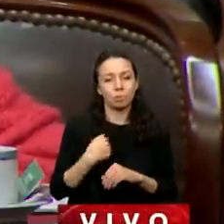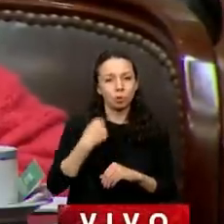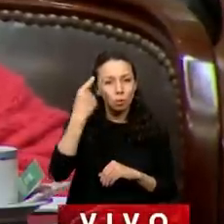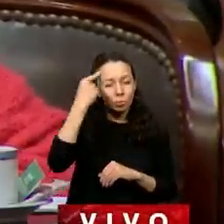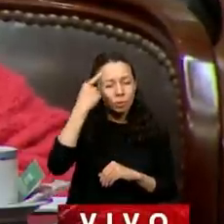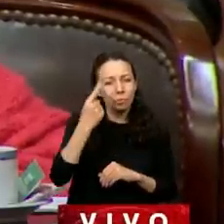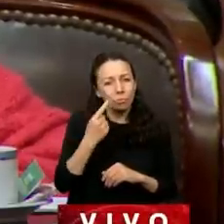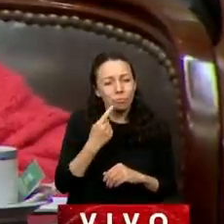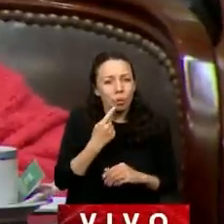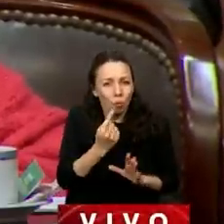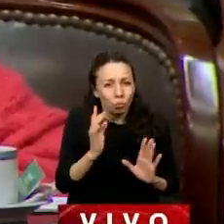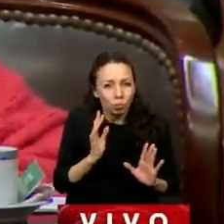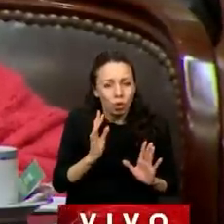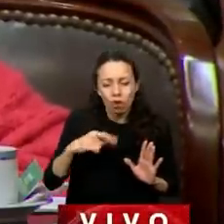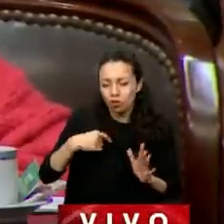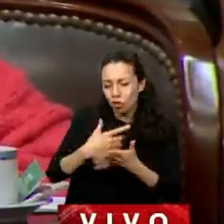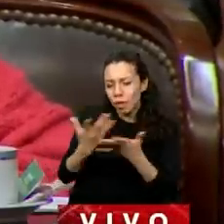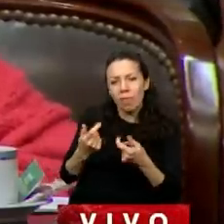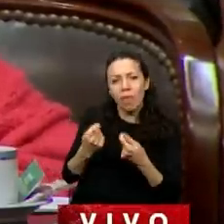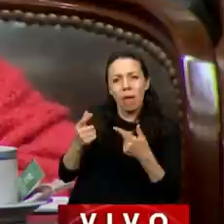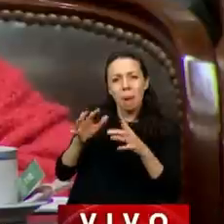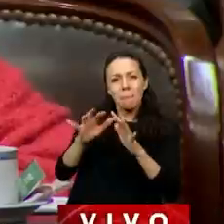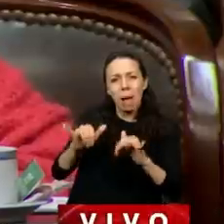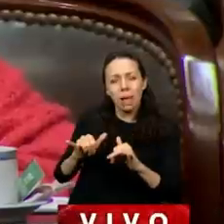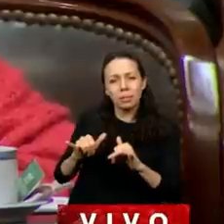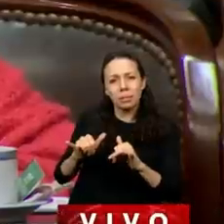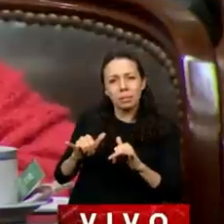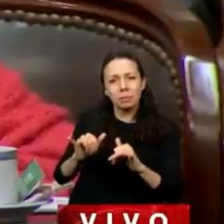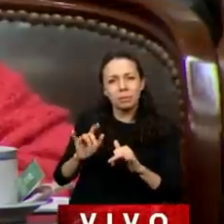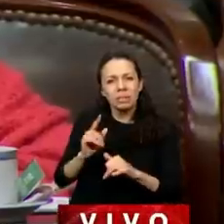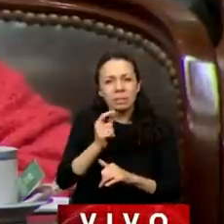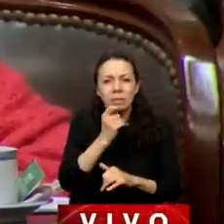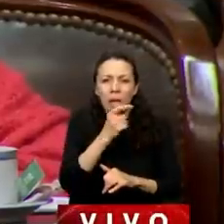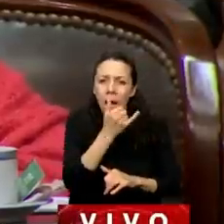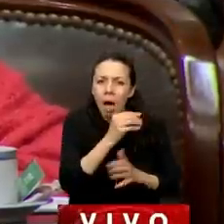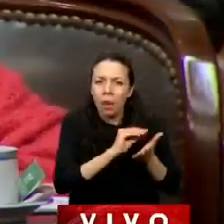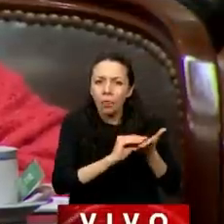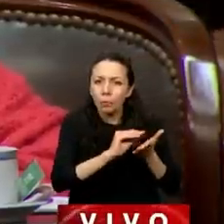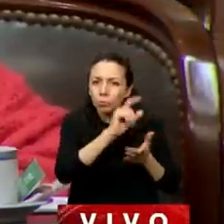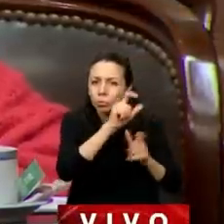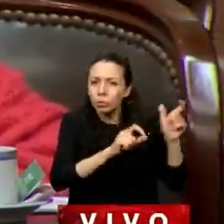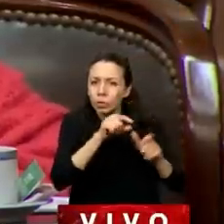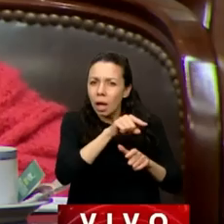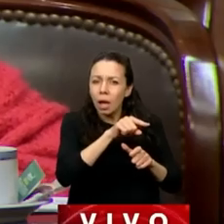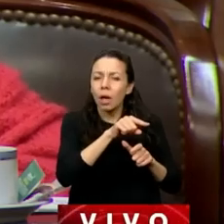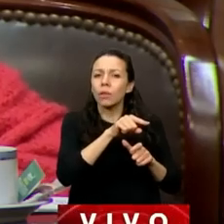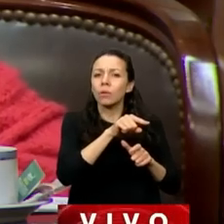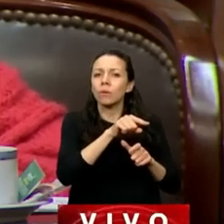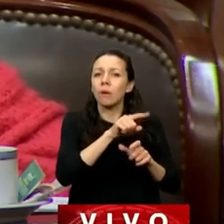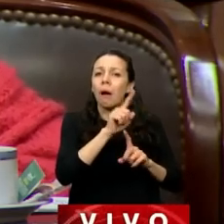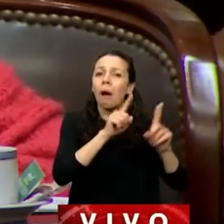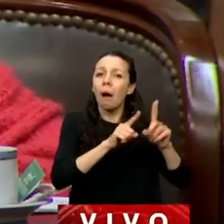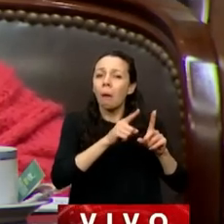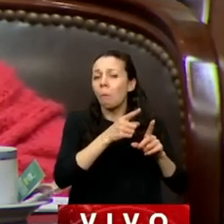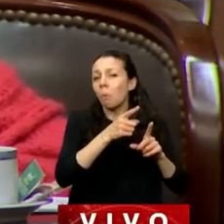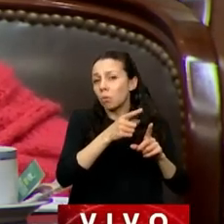una sociedad cuando hay diputados de la nación, algunos